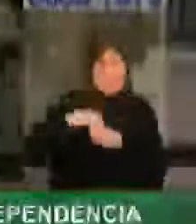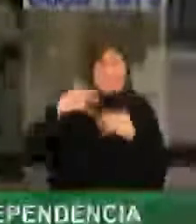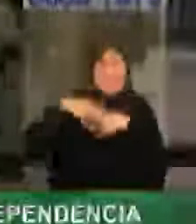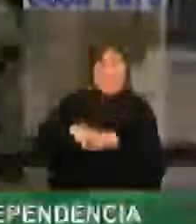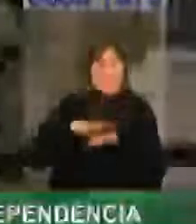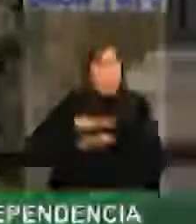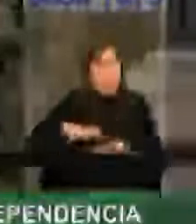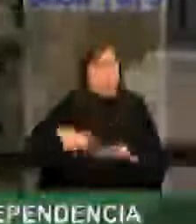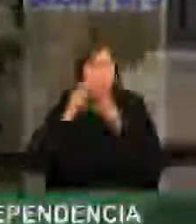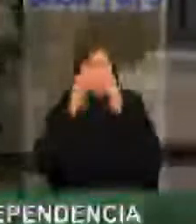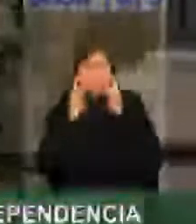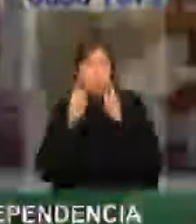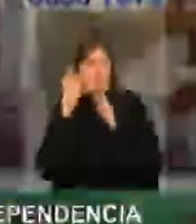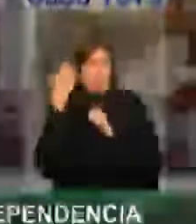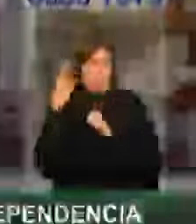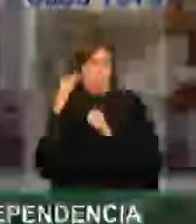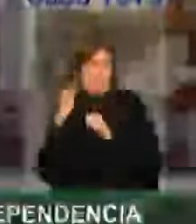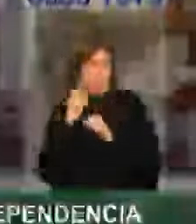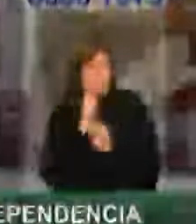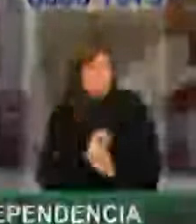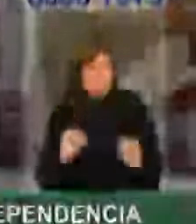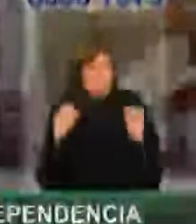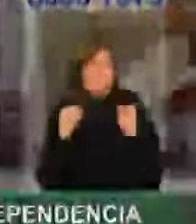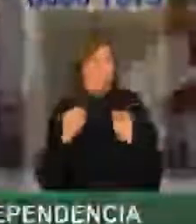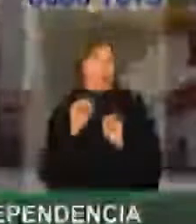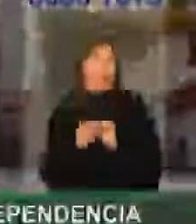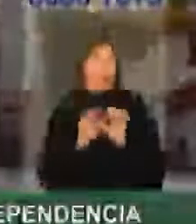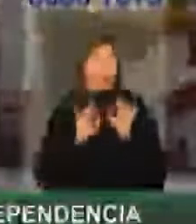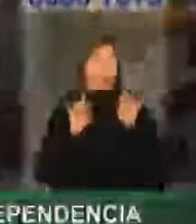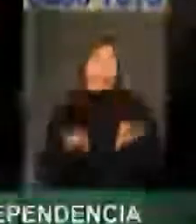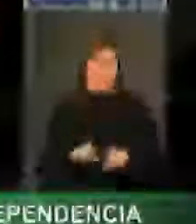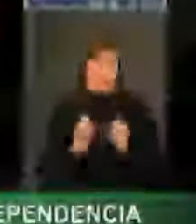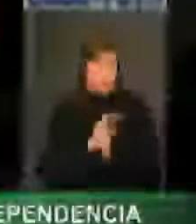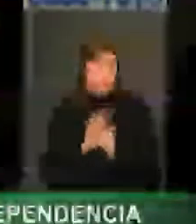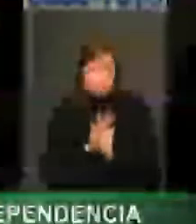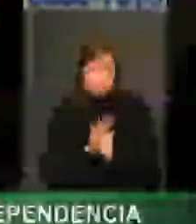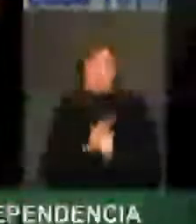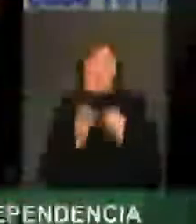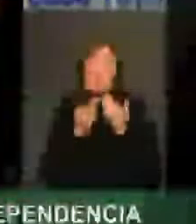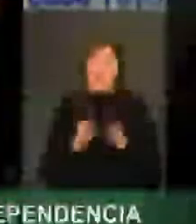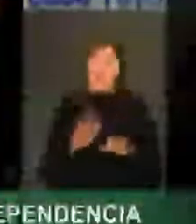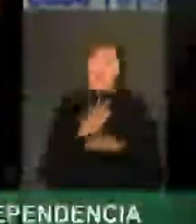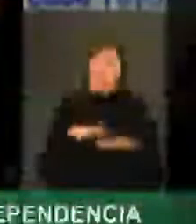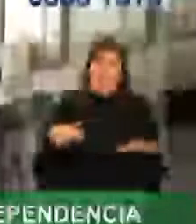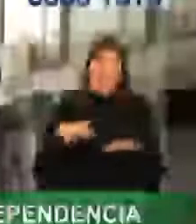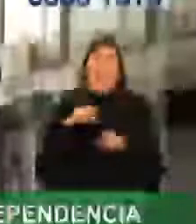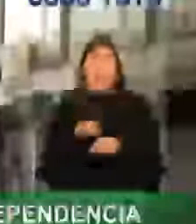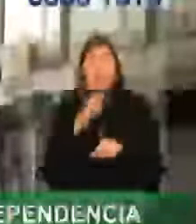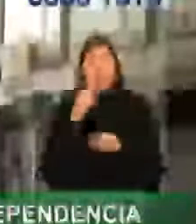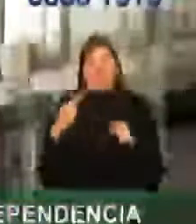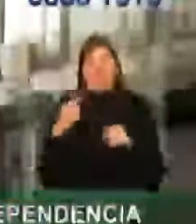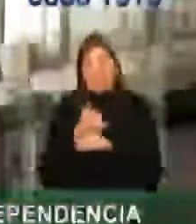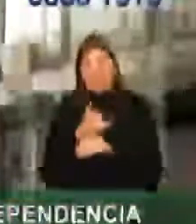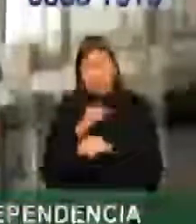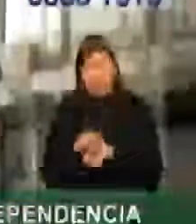y advertencias de las autoridades sobre un posible incremento de muertes y contagios por COVID-19. Lo que comenzó como una manifestación contra un fallido plan del gobierno